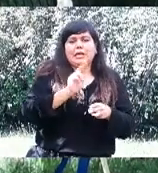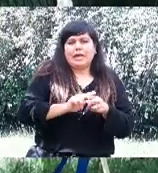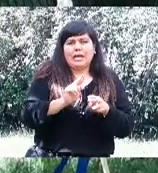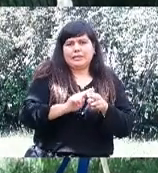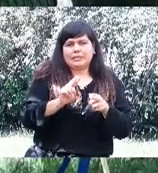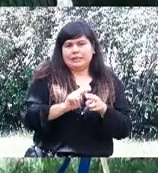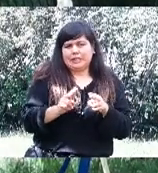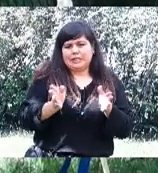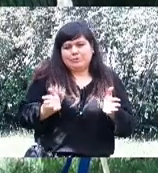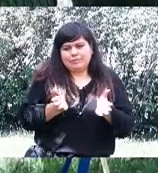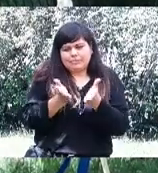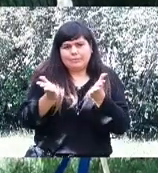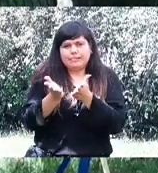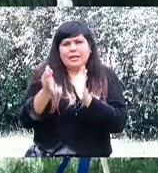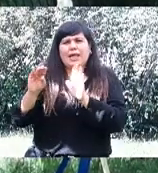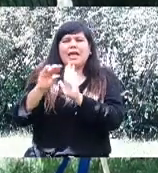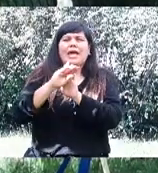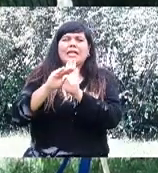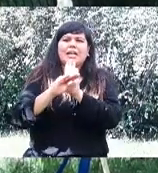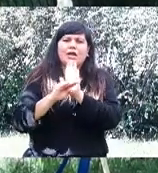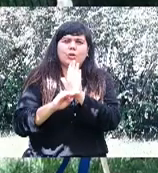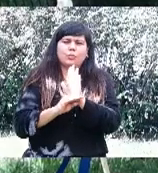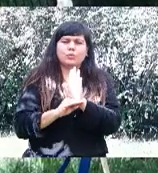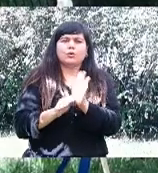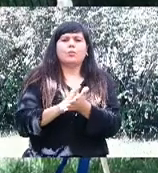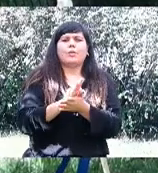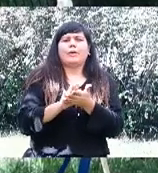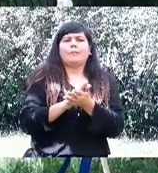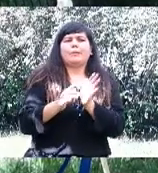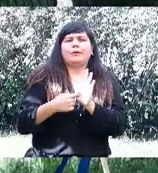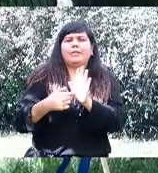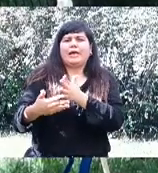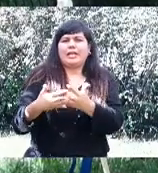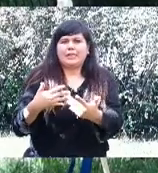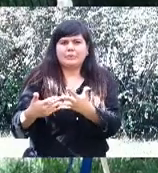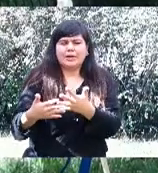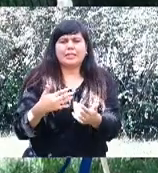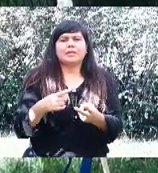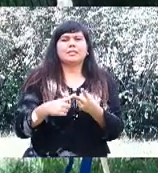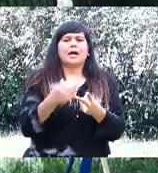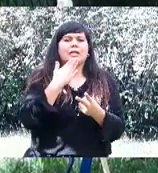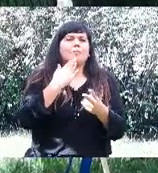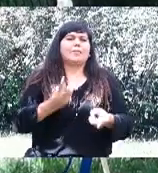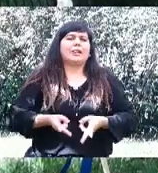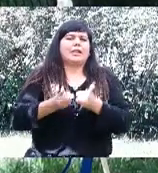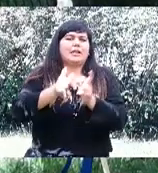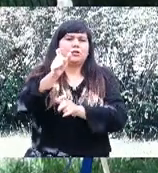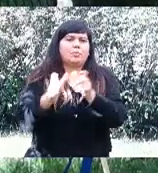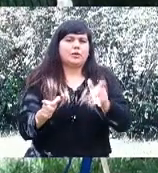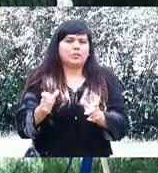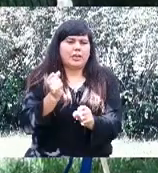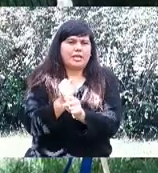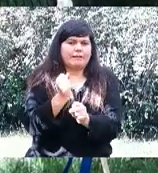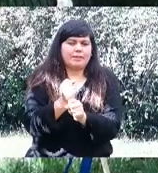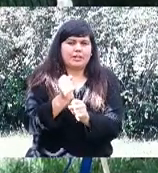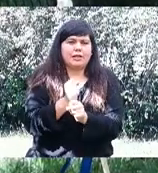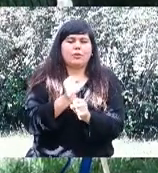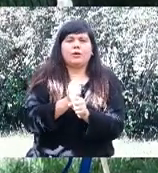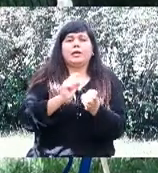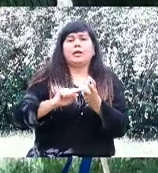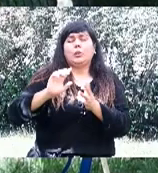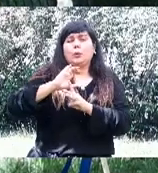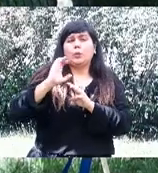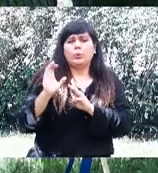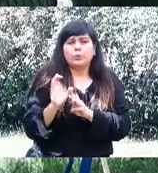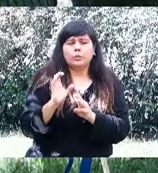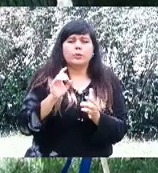elevar los estatutos también de tanto de transparencia como los derechos de los trabajadores las trabajadoras de la cultura